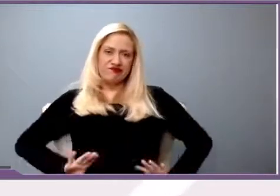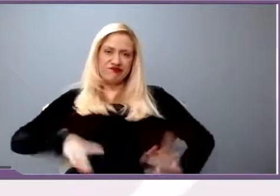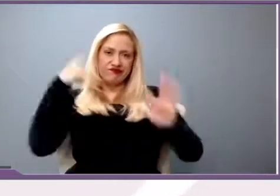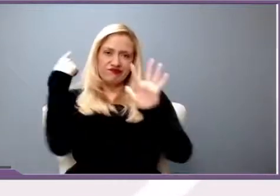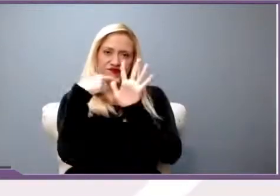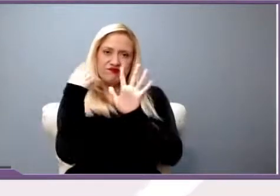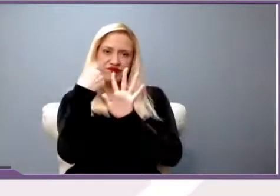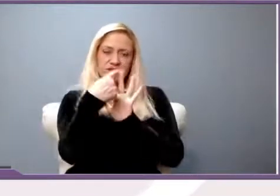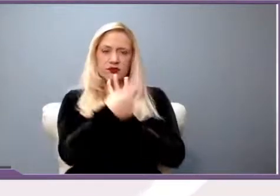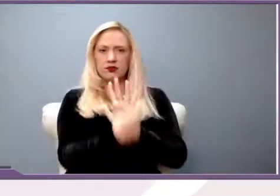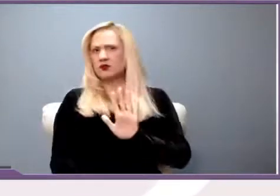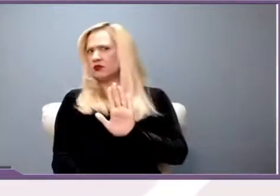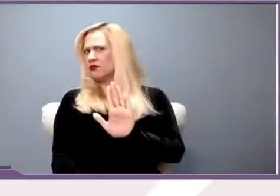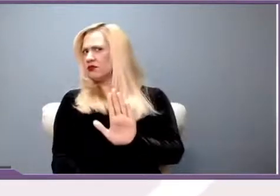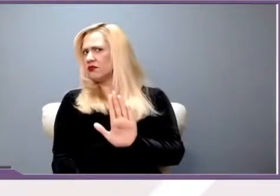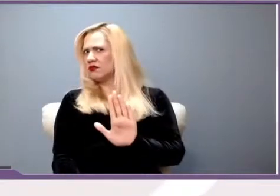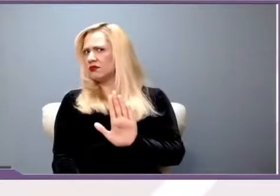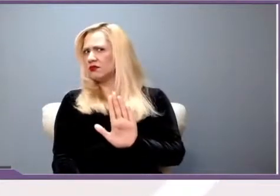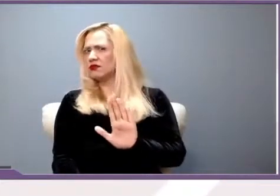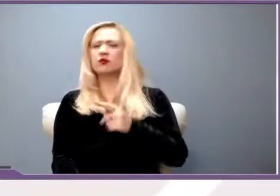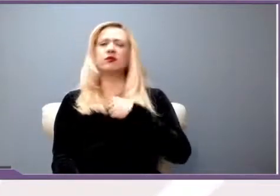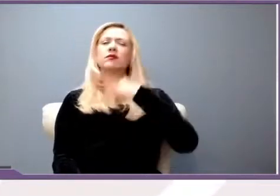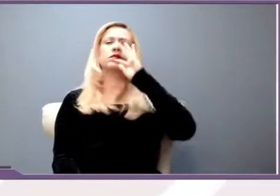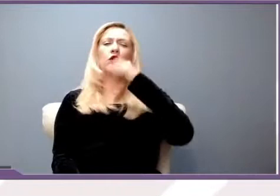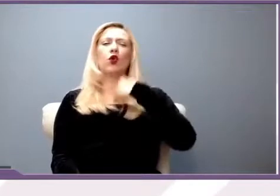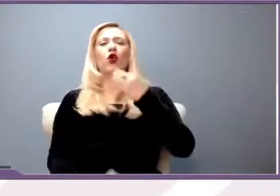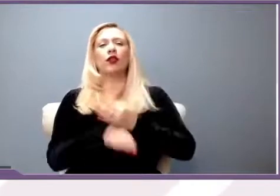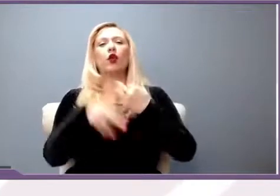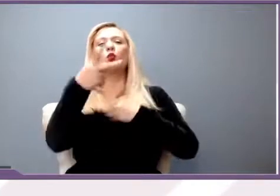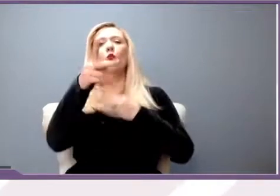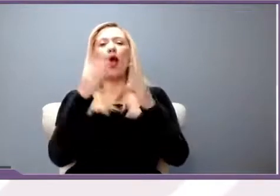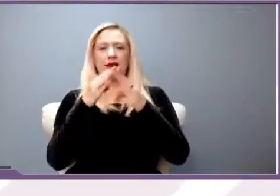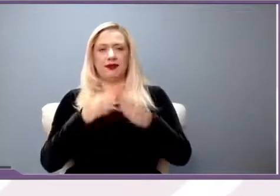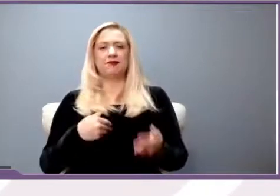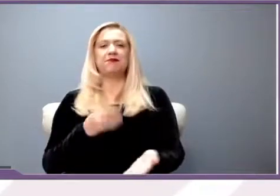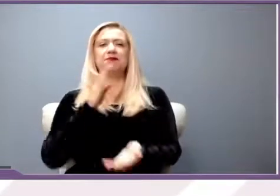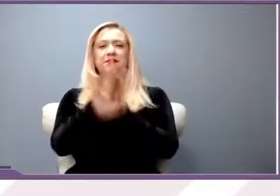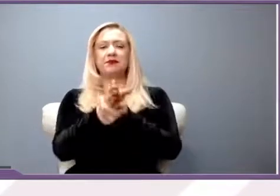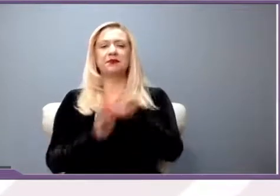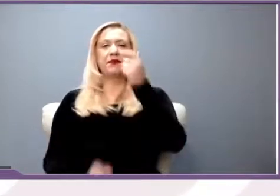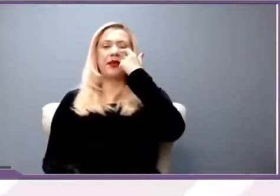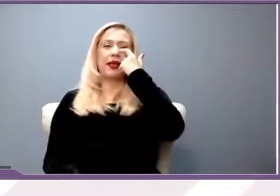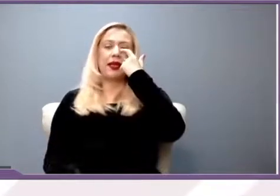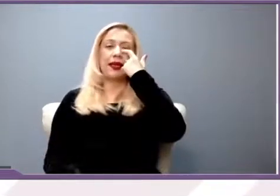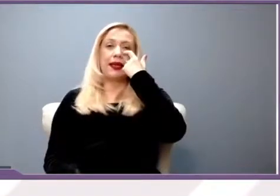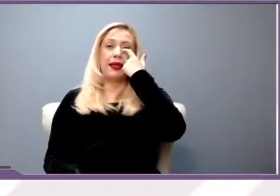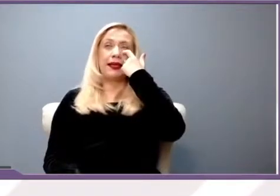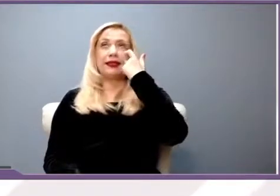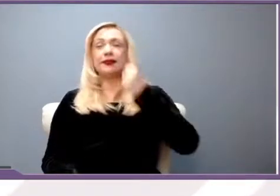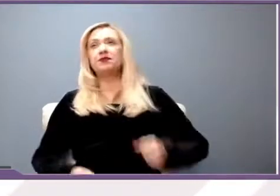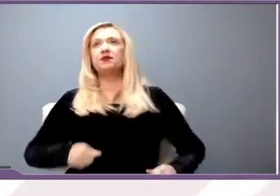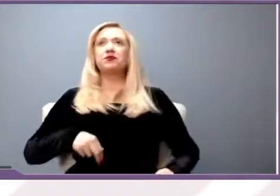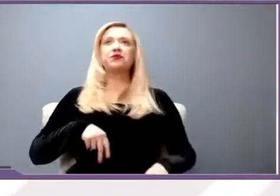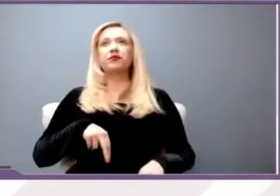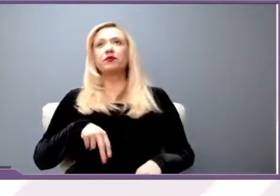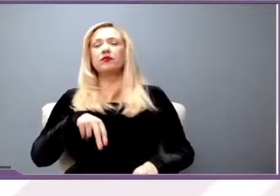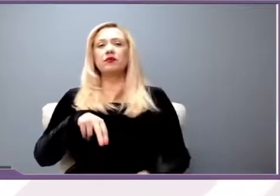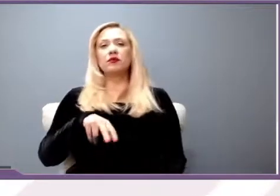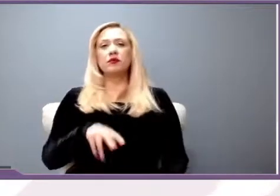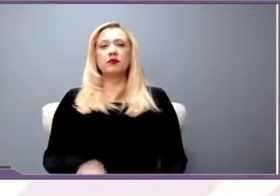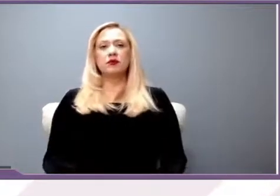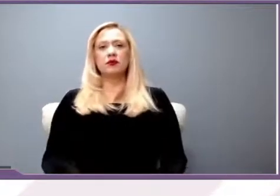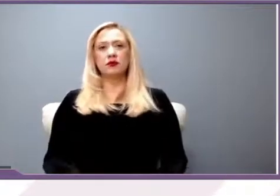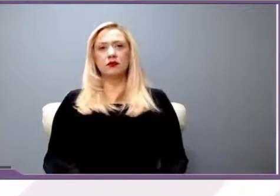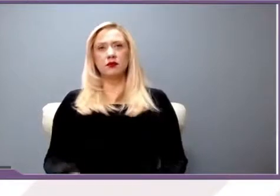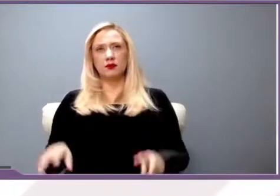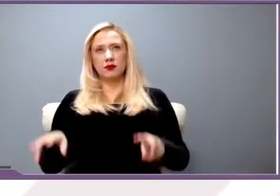yo siempre les digo, si yo entrara en estos momentos por la puerta de su casa o por una puerta o en un gran salón y que pudieran escribir todo lo que se imaginan